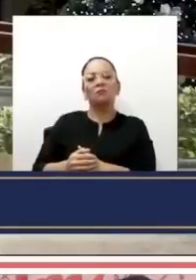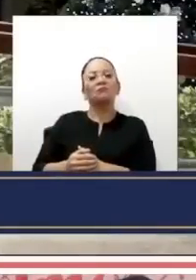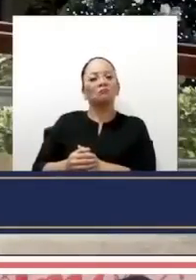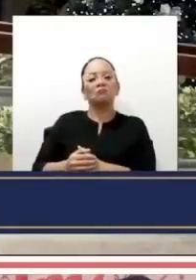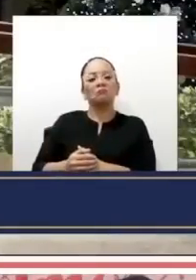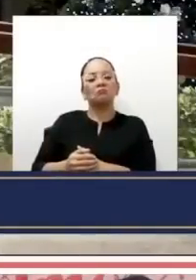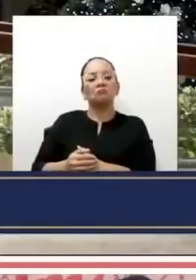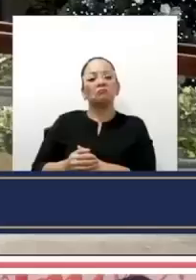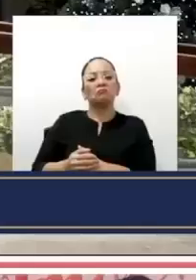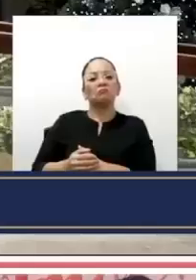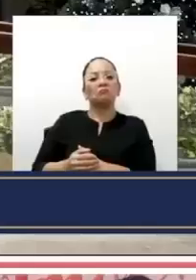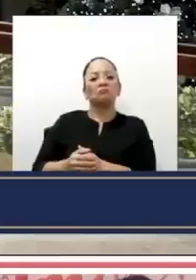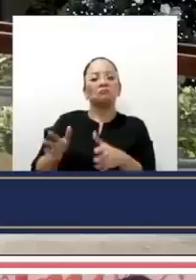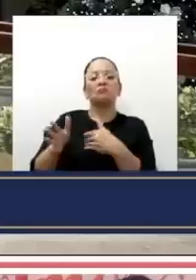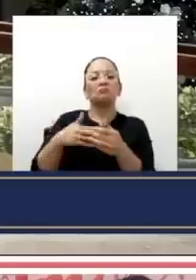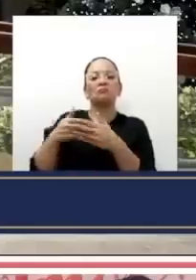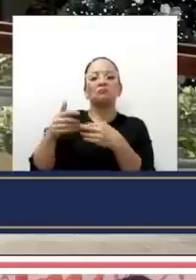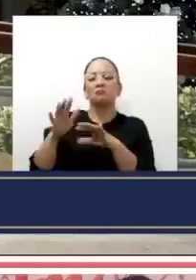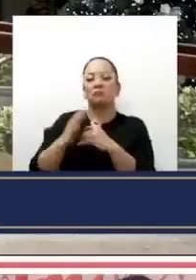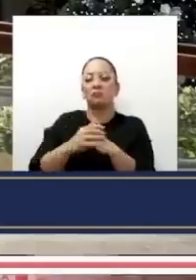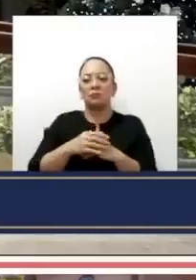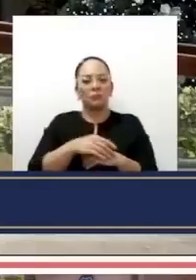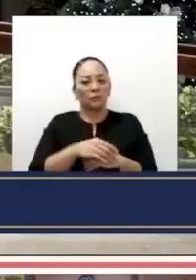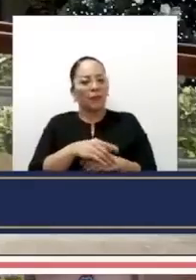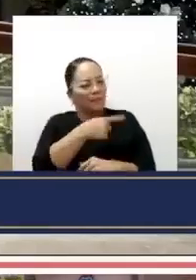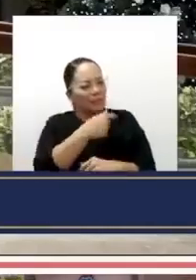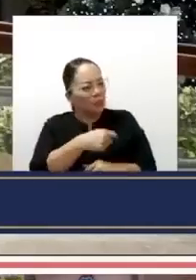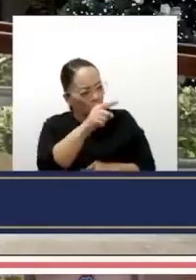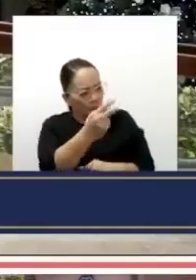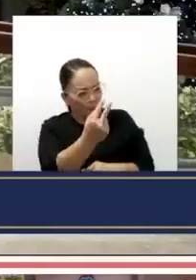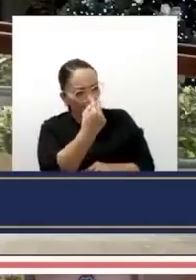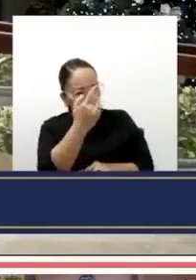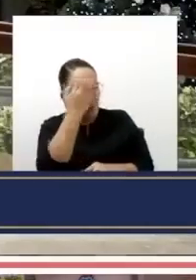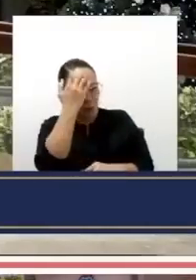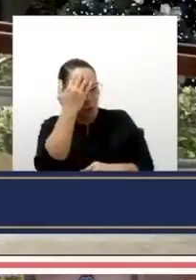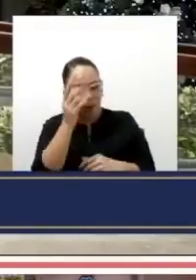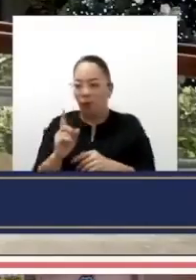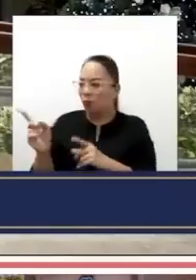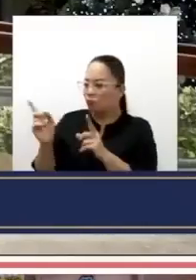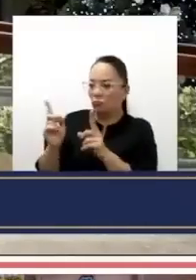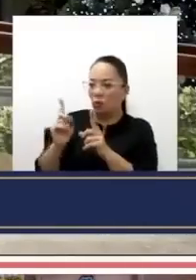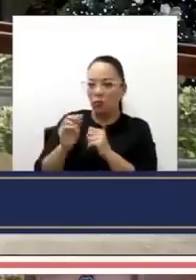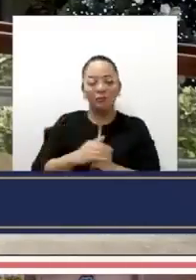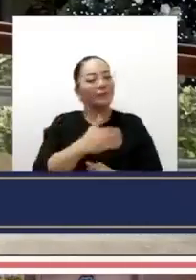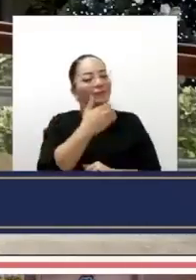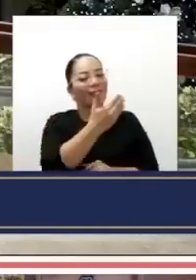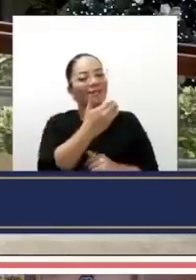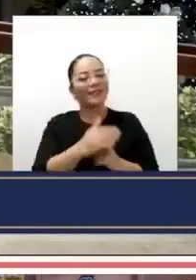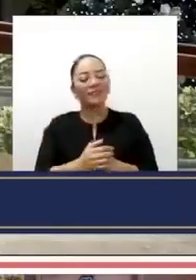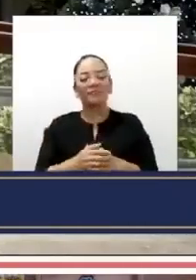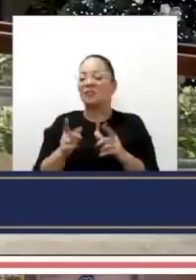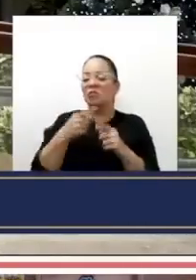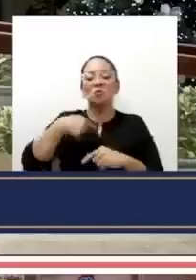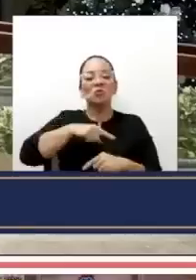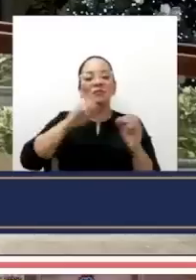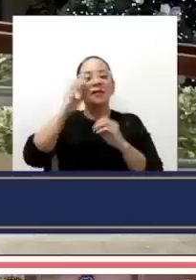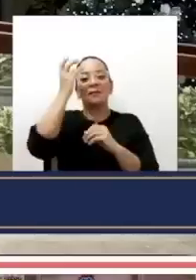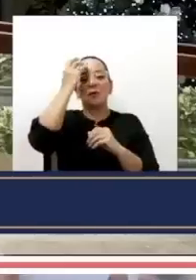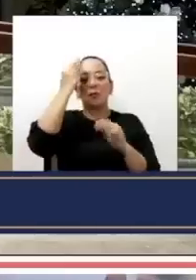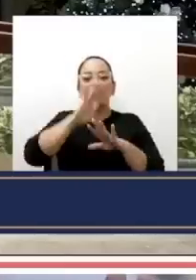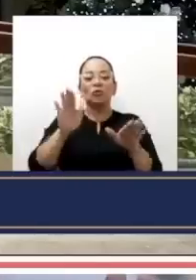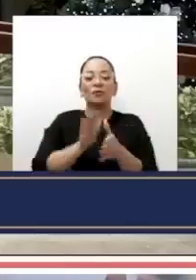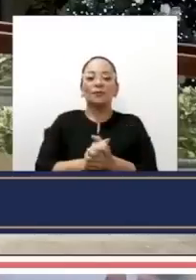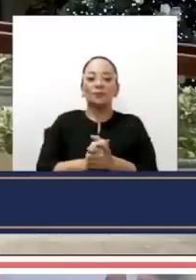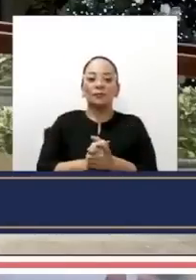ahí. Presidente, ¿usted me ve preocupado? No. Gracias. Bueno, entonces no nos preocupamos. No.